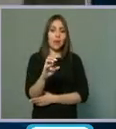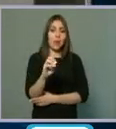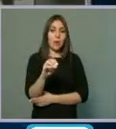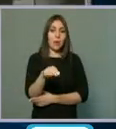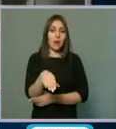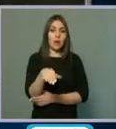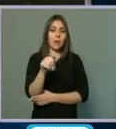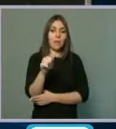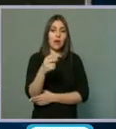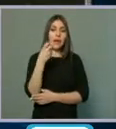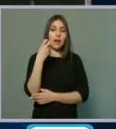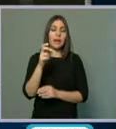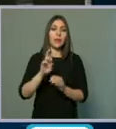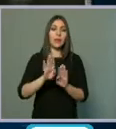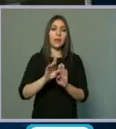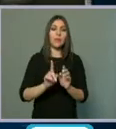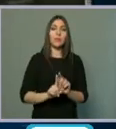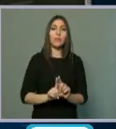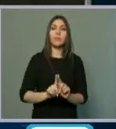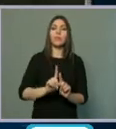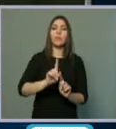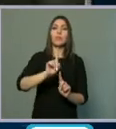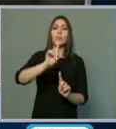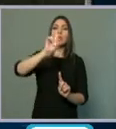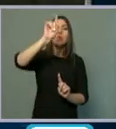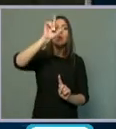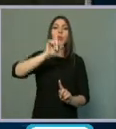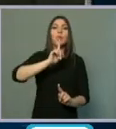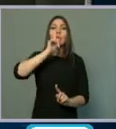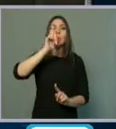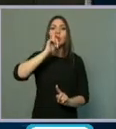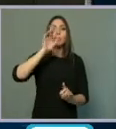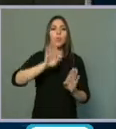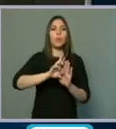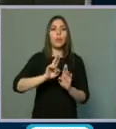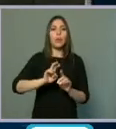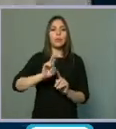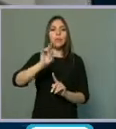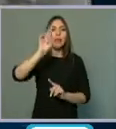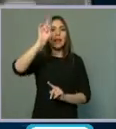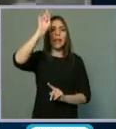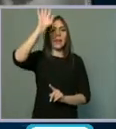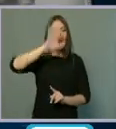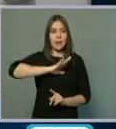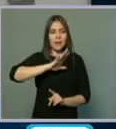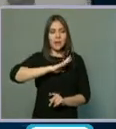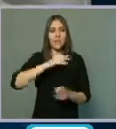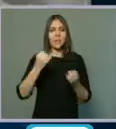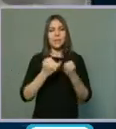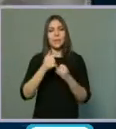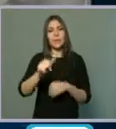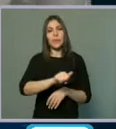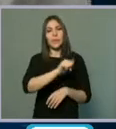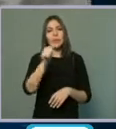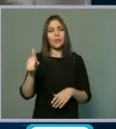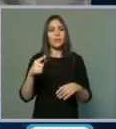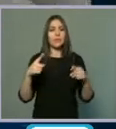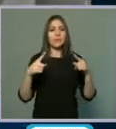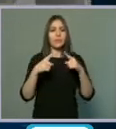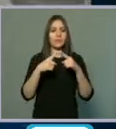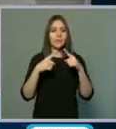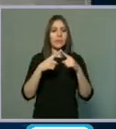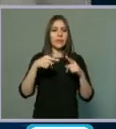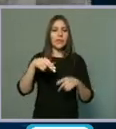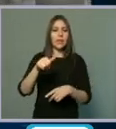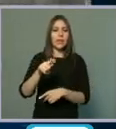asciende en esta escalera de luz, ¿no? Desde donde está la iglesia, la decíamos al principio, de la Natividad, donde nace